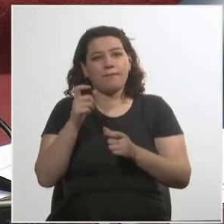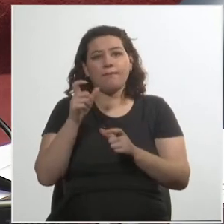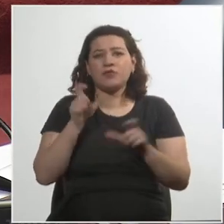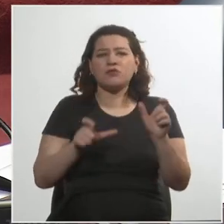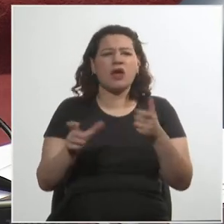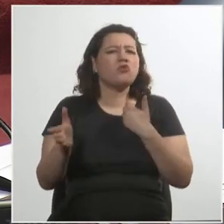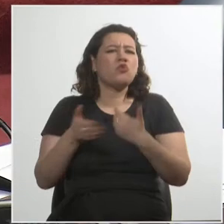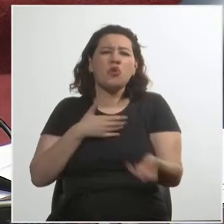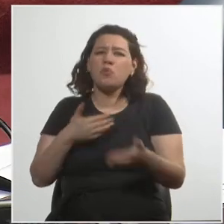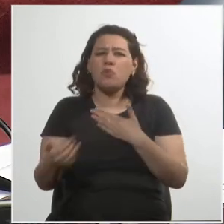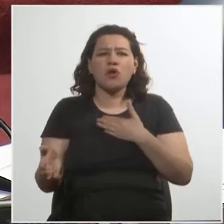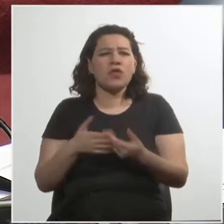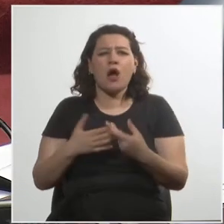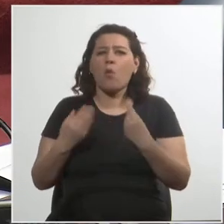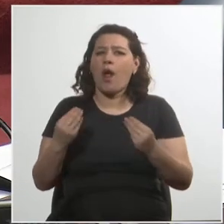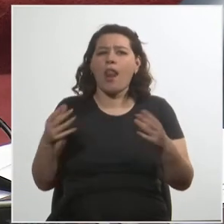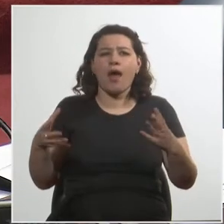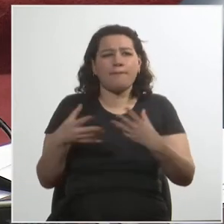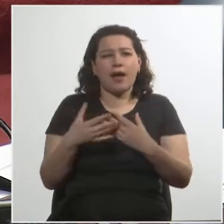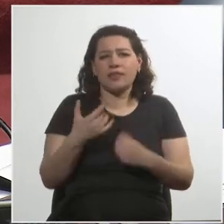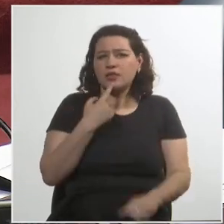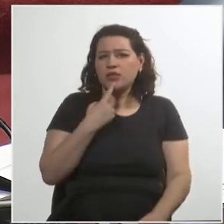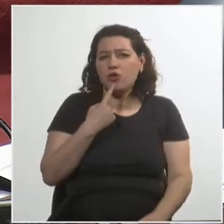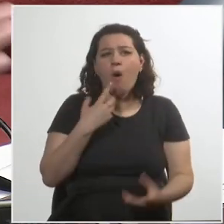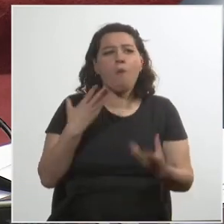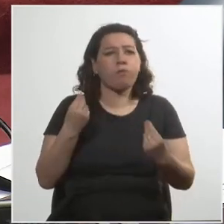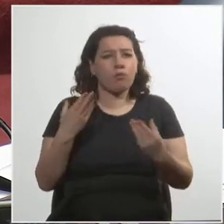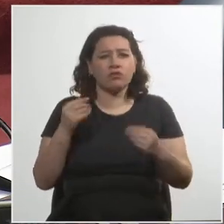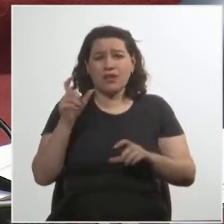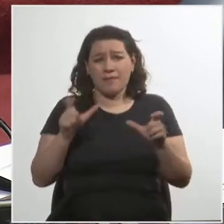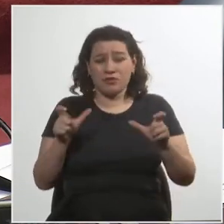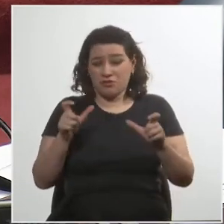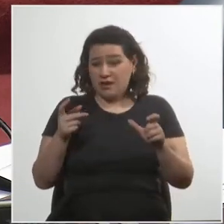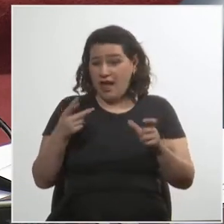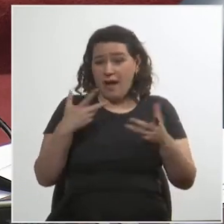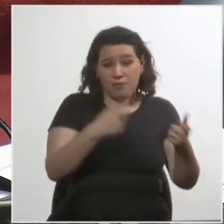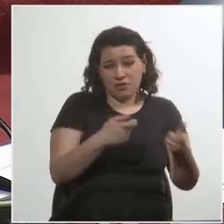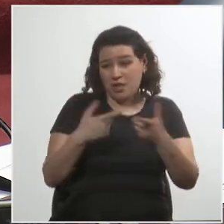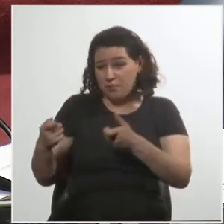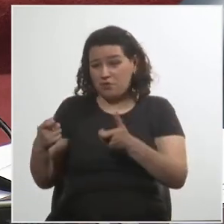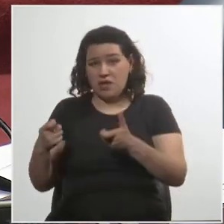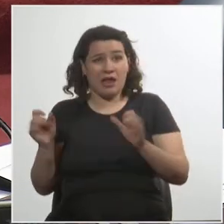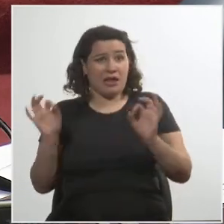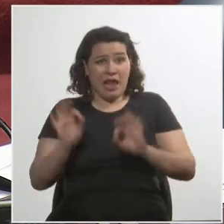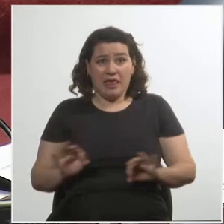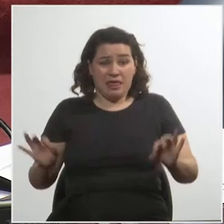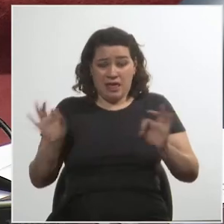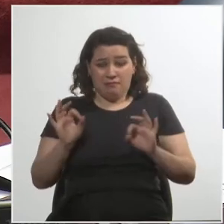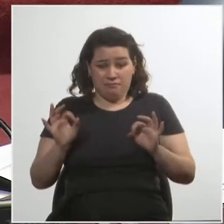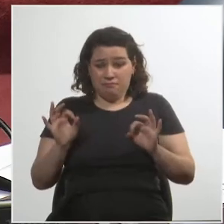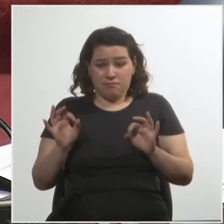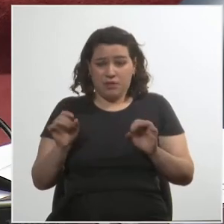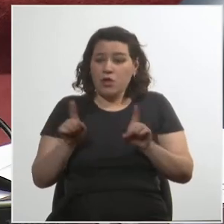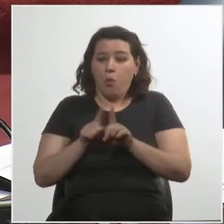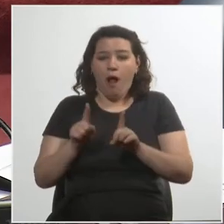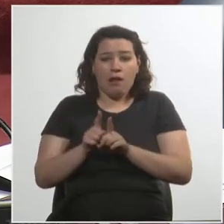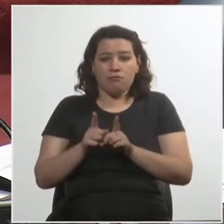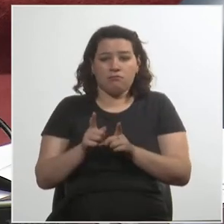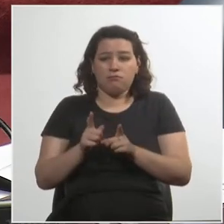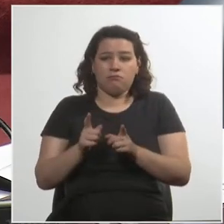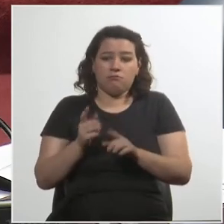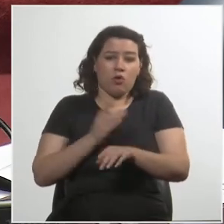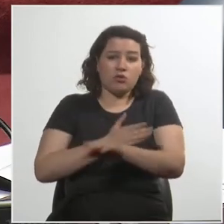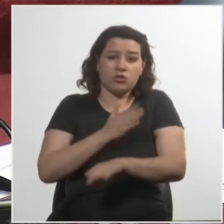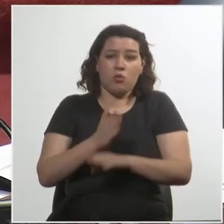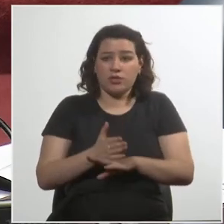o del otro Porque además hubo muchos afectados que no estaban de ninguno de los dos lados y que sufrieron las